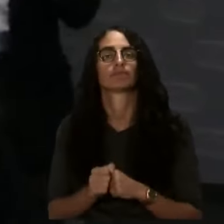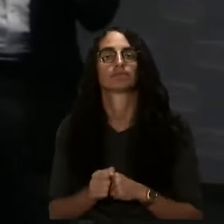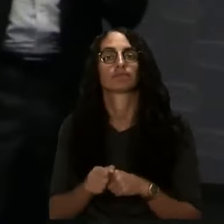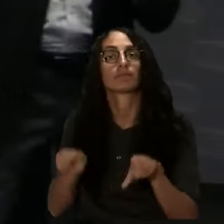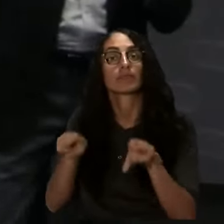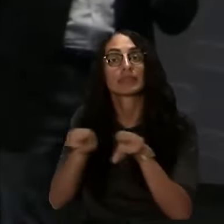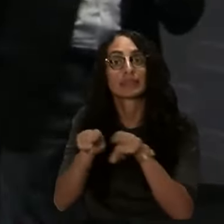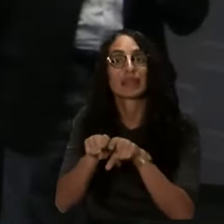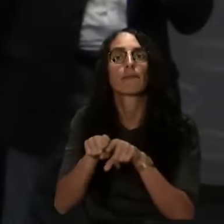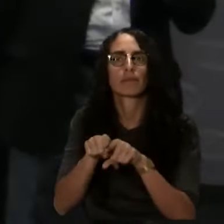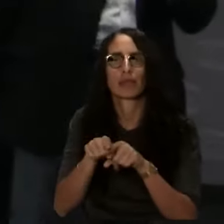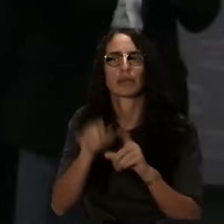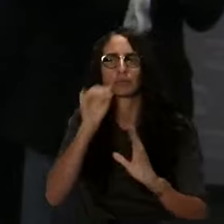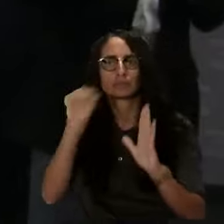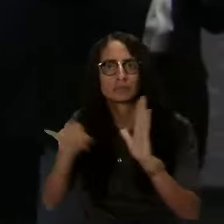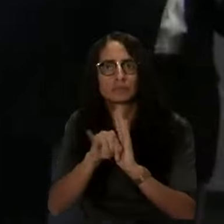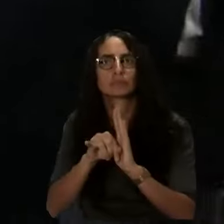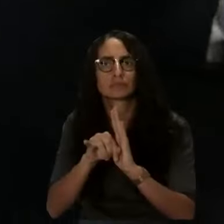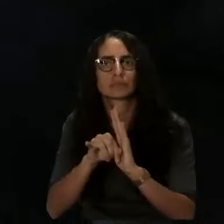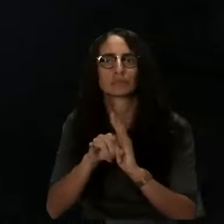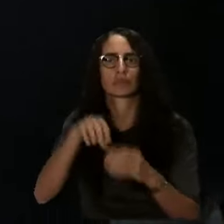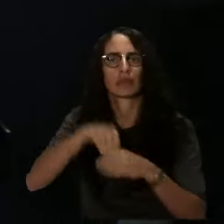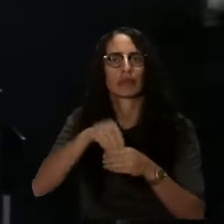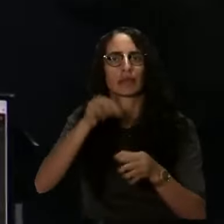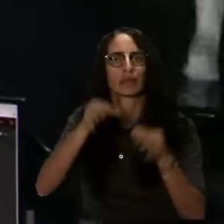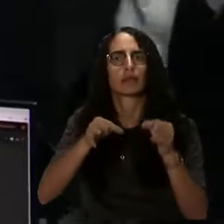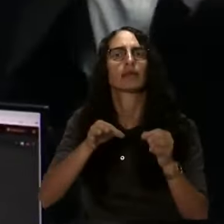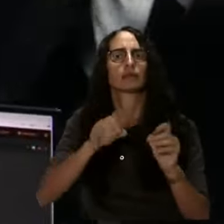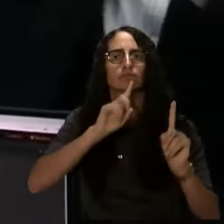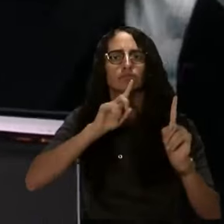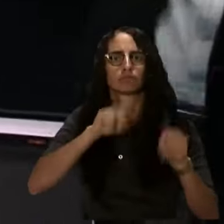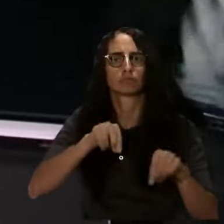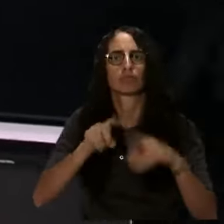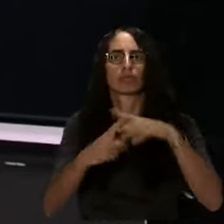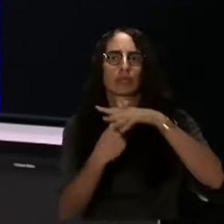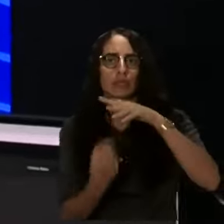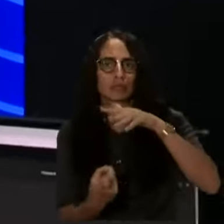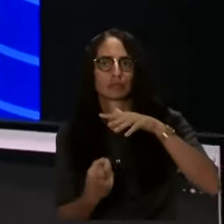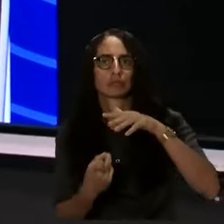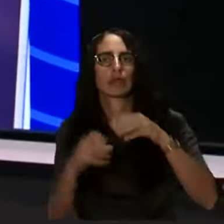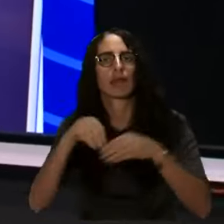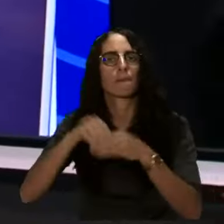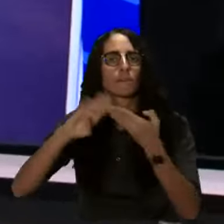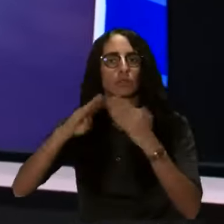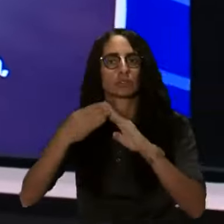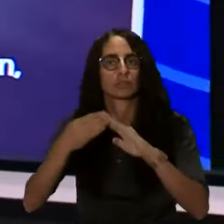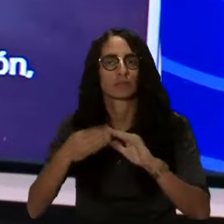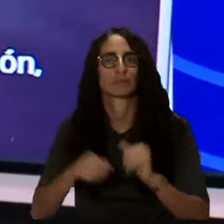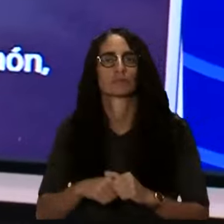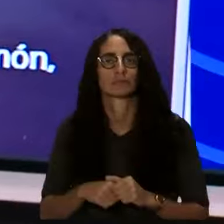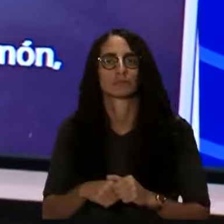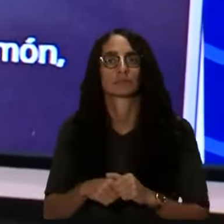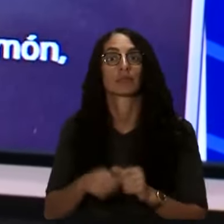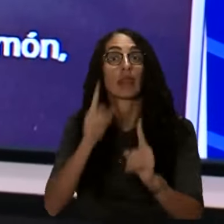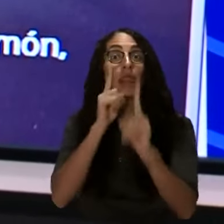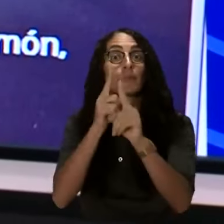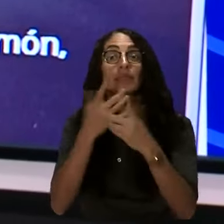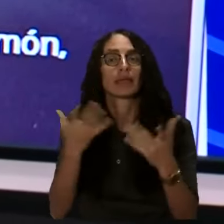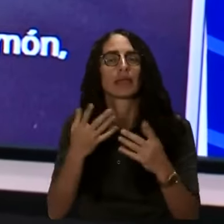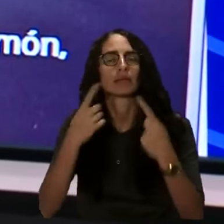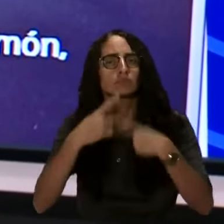servido para localizar a personas de edad avanzada reportadas desaparecidas en el municipio la meta es lograr la